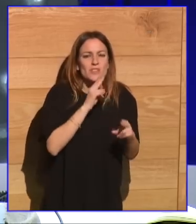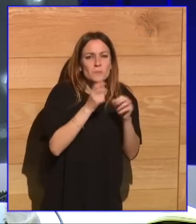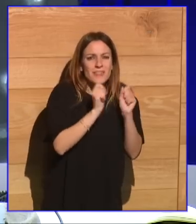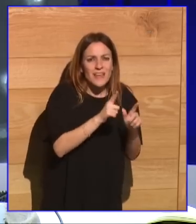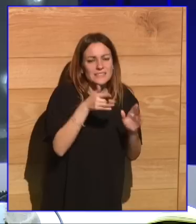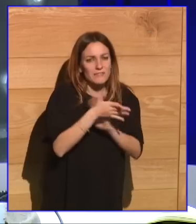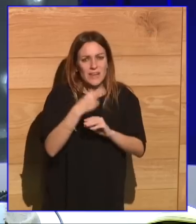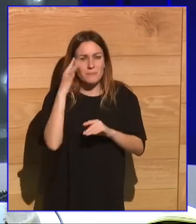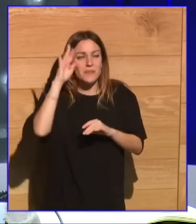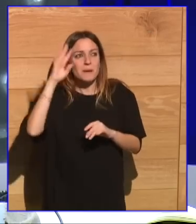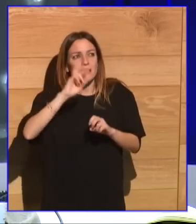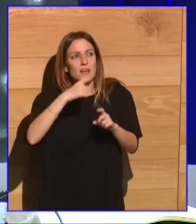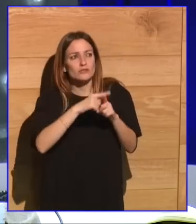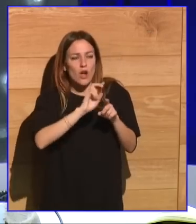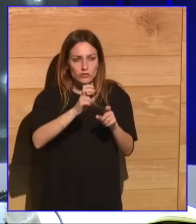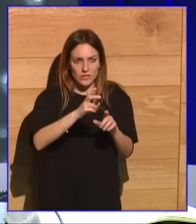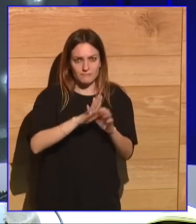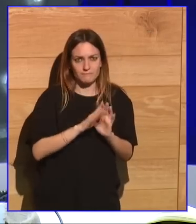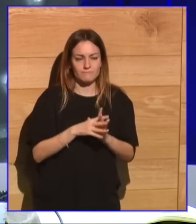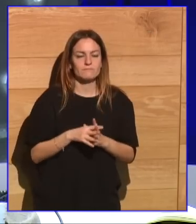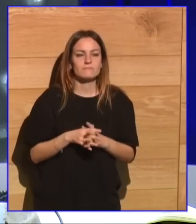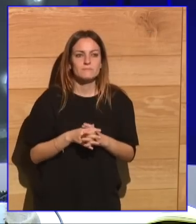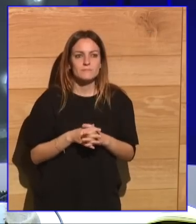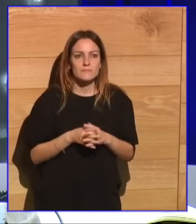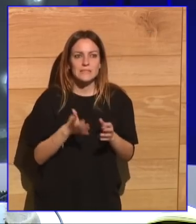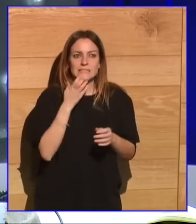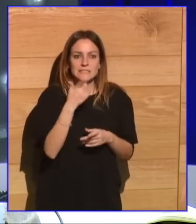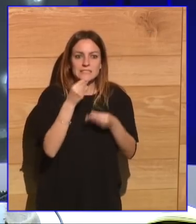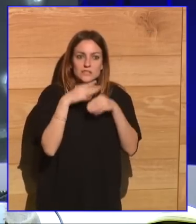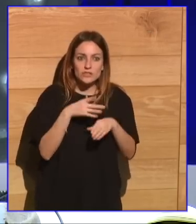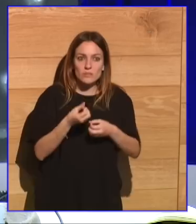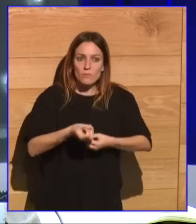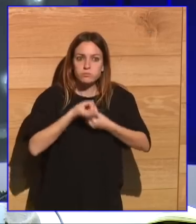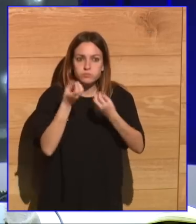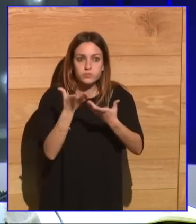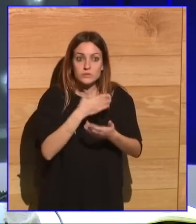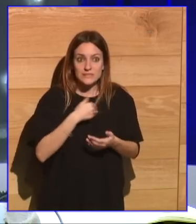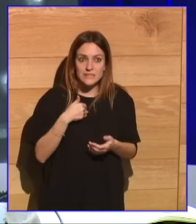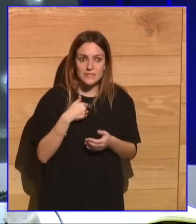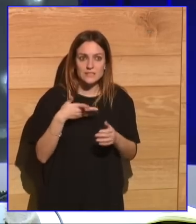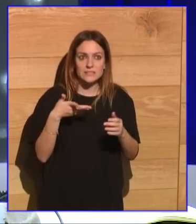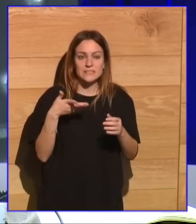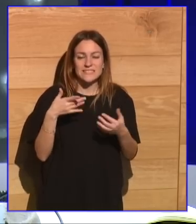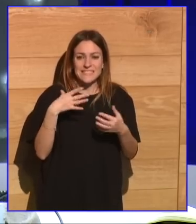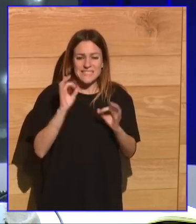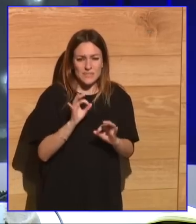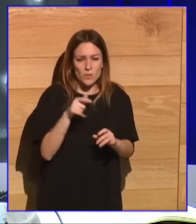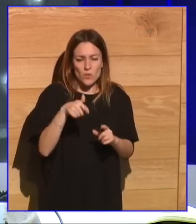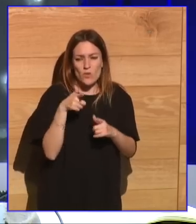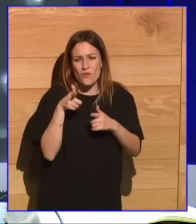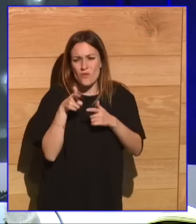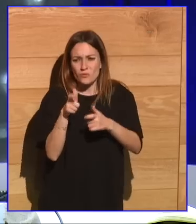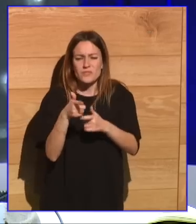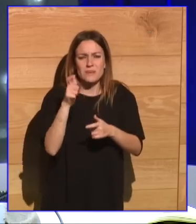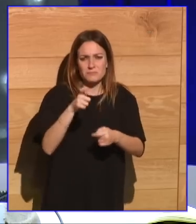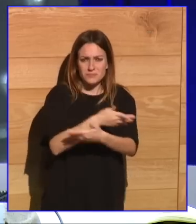vemos aquí, aunque es, por supuesto, intolerable. Pero digamos que si quieres contar esa historia, seguramente harías la historia de esa lucha civil y lo llevarías